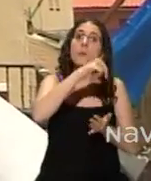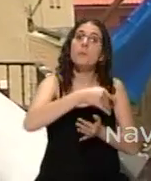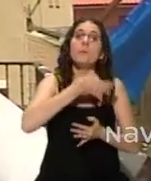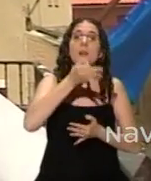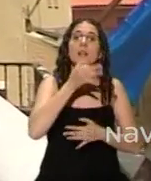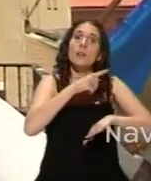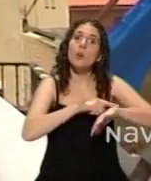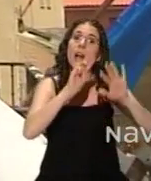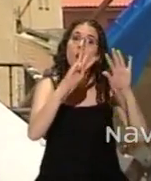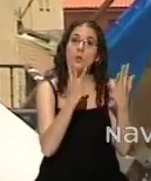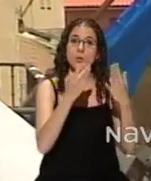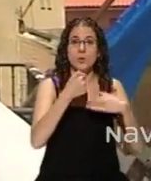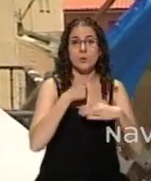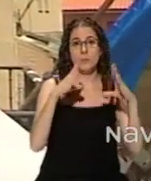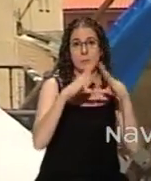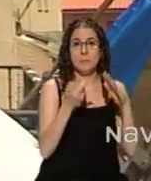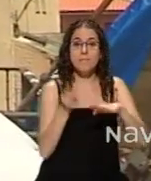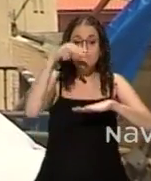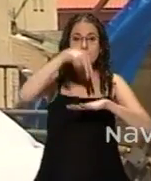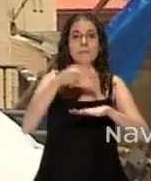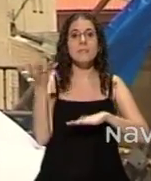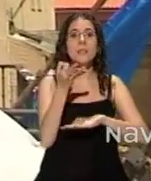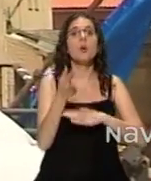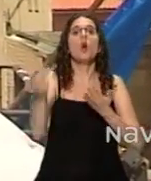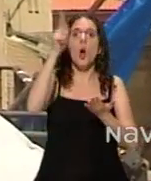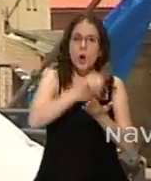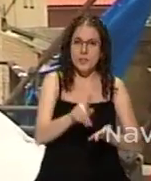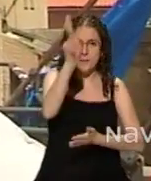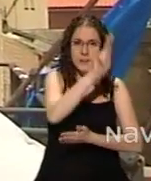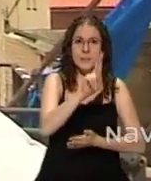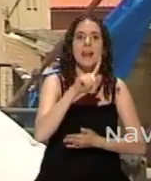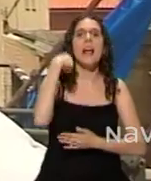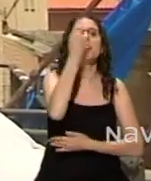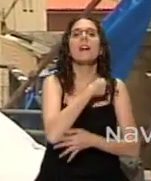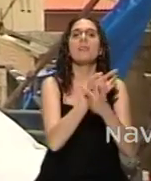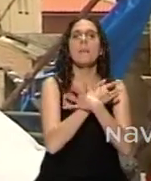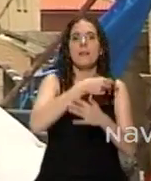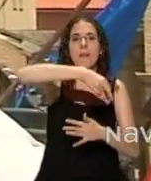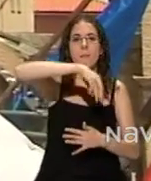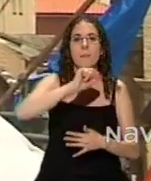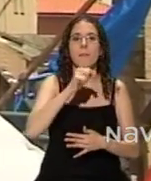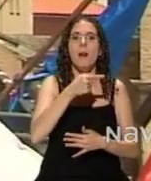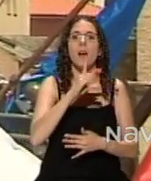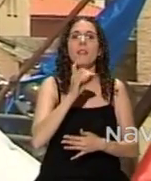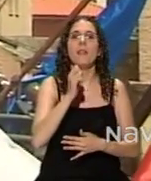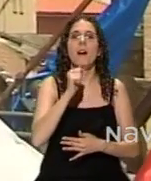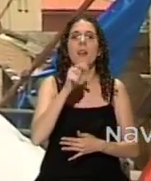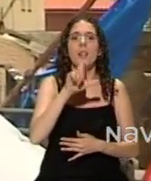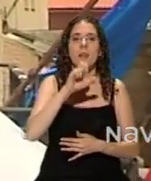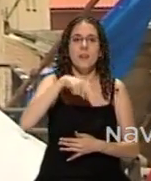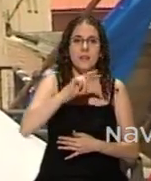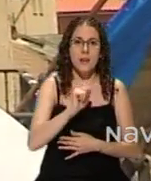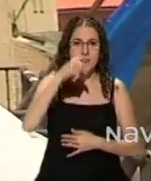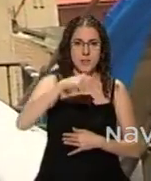púlpito y declarar un año más que Santa María Magdalena sigue siendo patrona de Viana. Es un momento emocional,